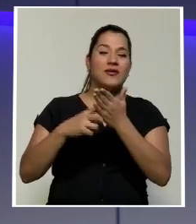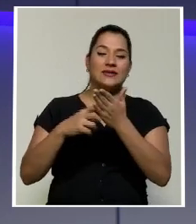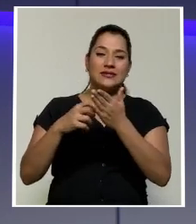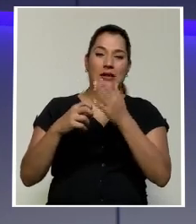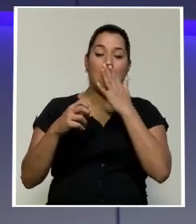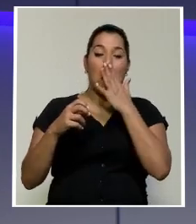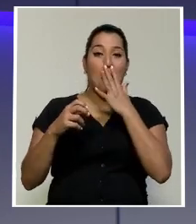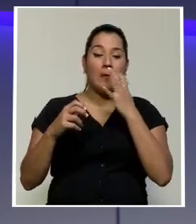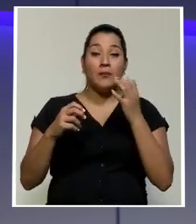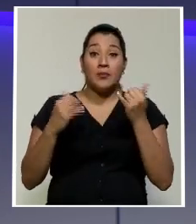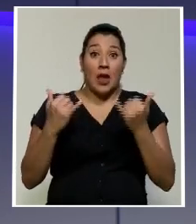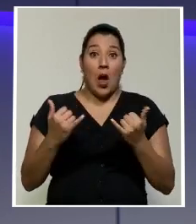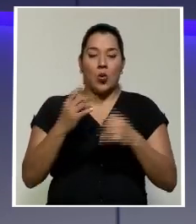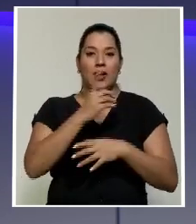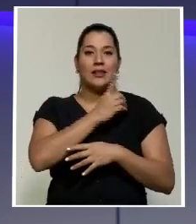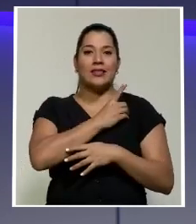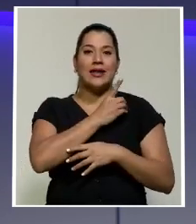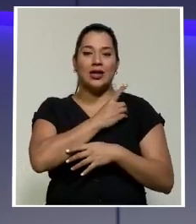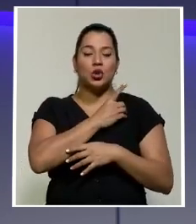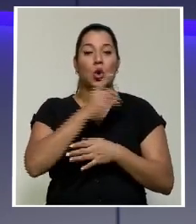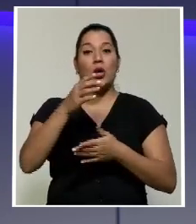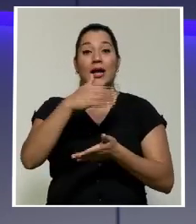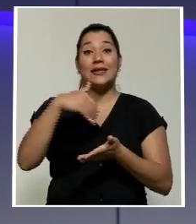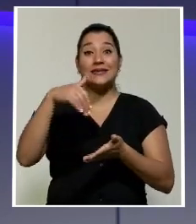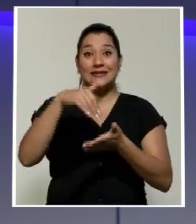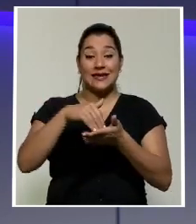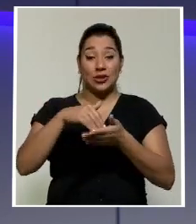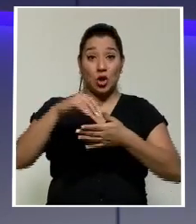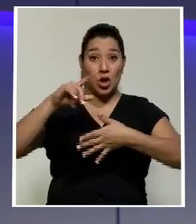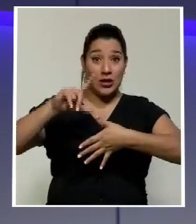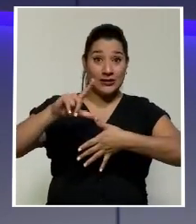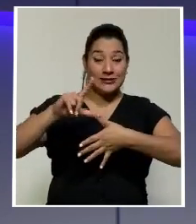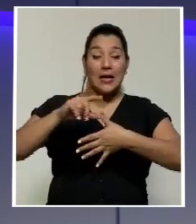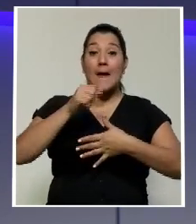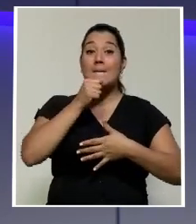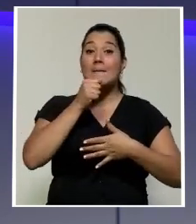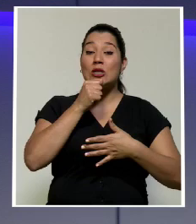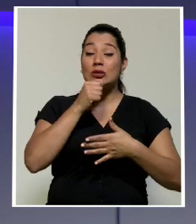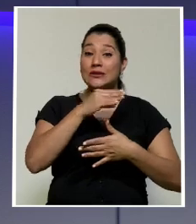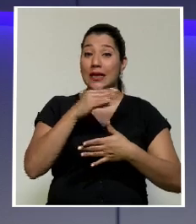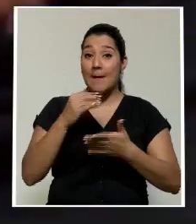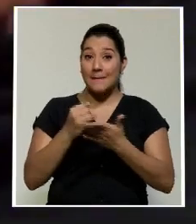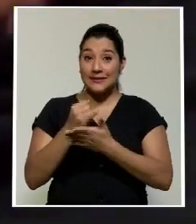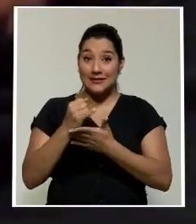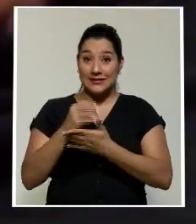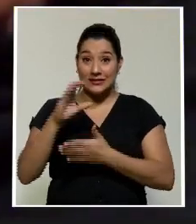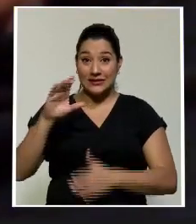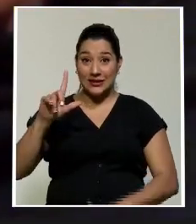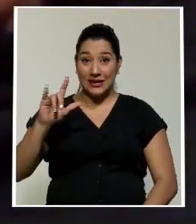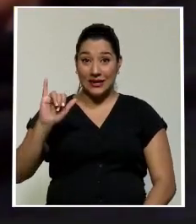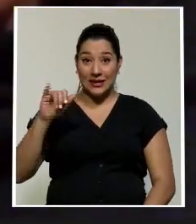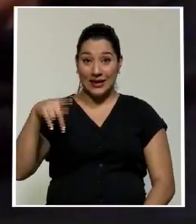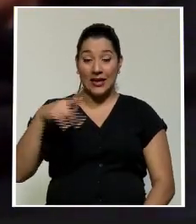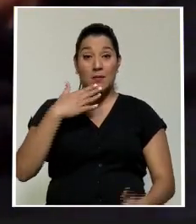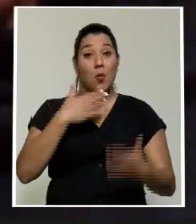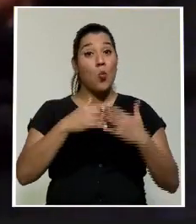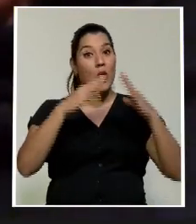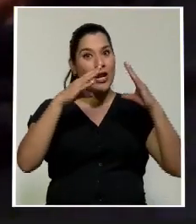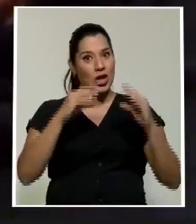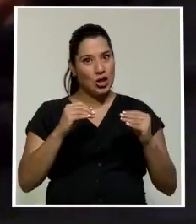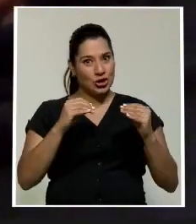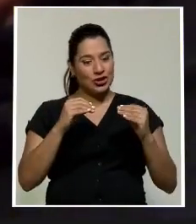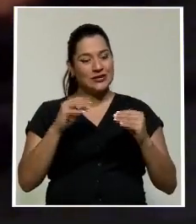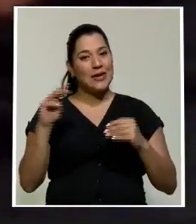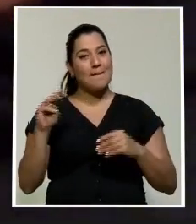y actualmente es directora del Centro Latinoamericano de Periodismo de Investigación, CLIP. Buenas noches, María Teresa.